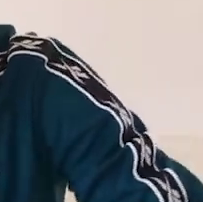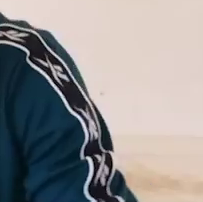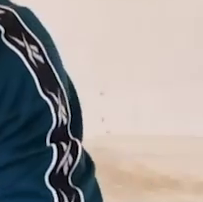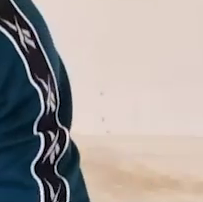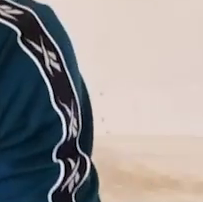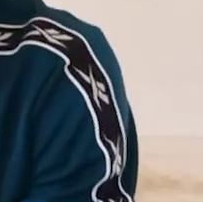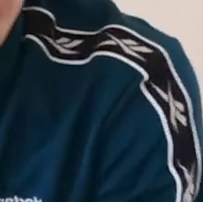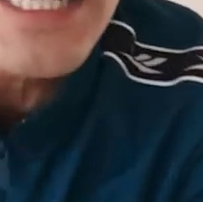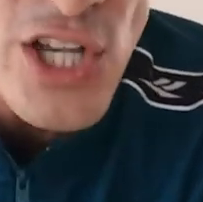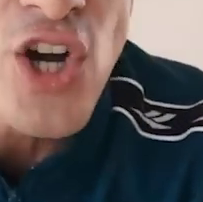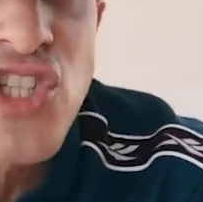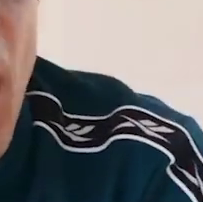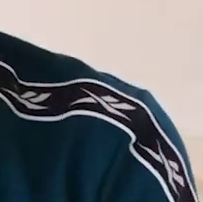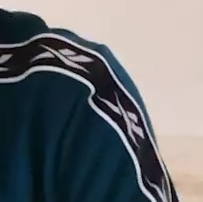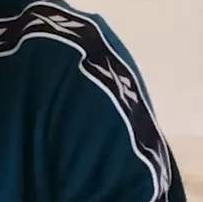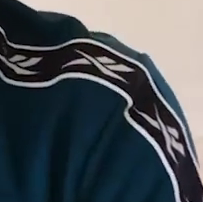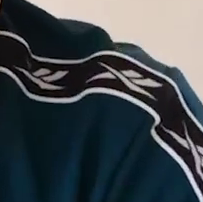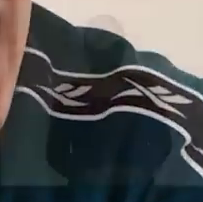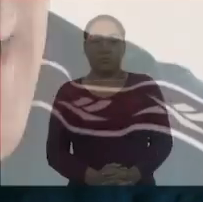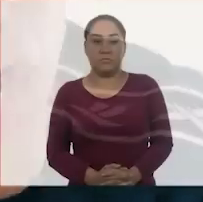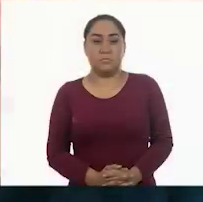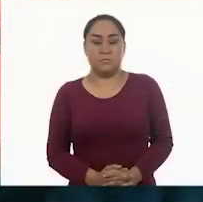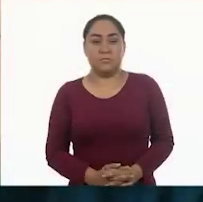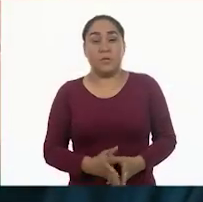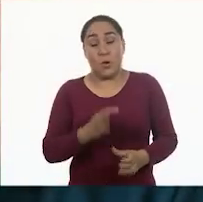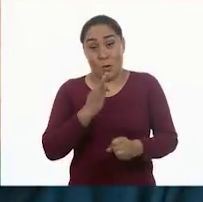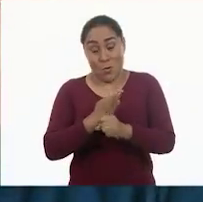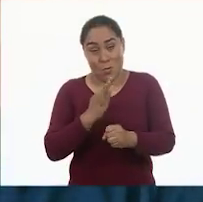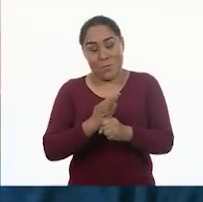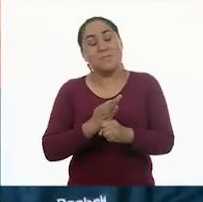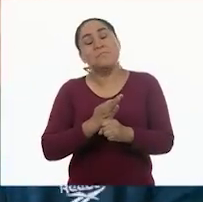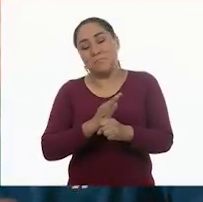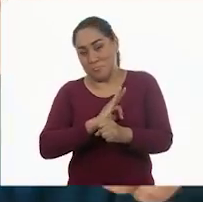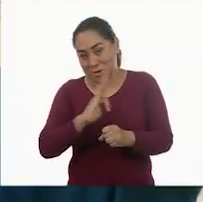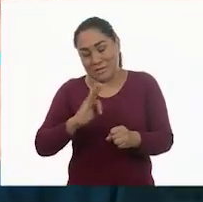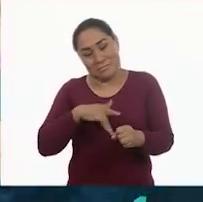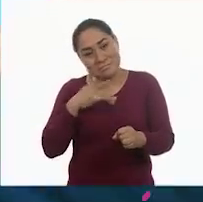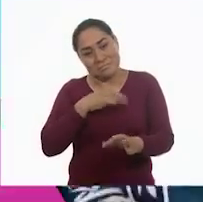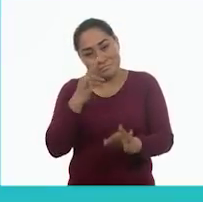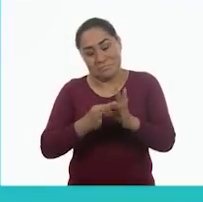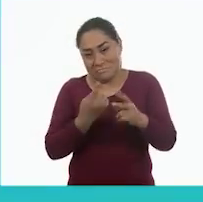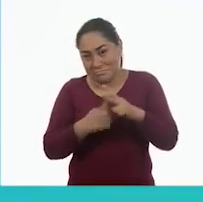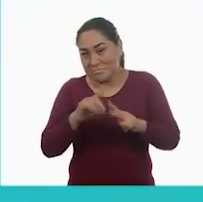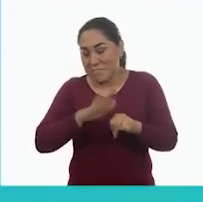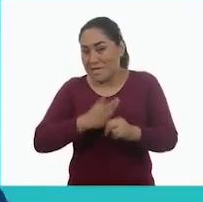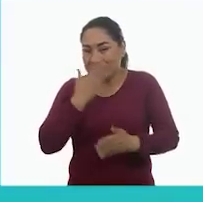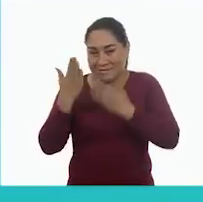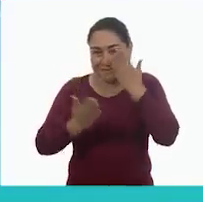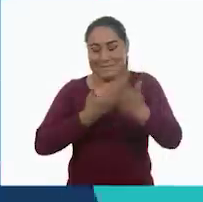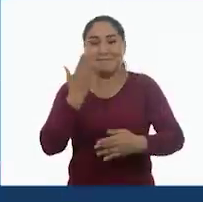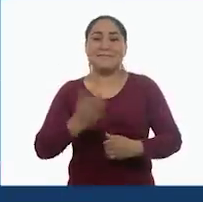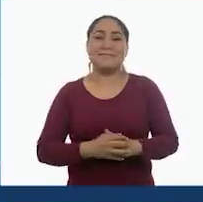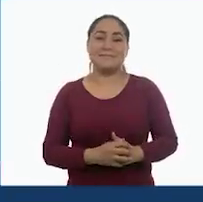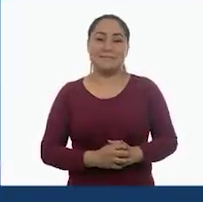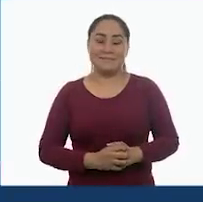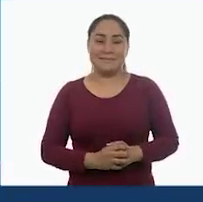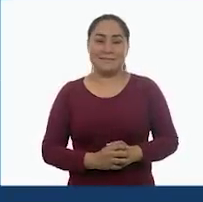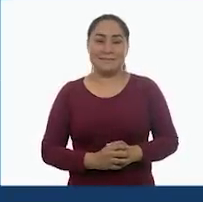exhalamos y con eso ya estamos listos para seguir con nuestros estudios. ¡Nos vemos!